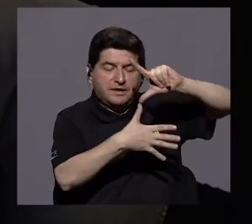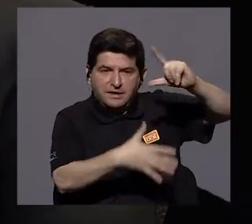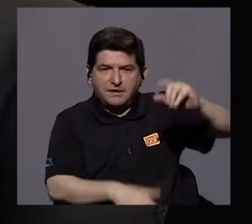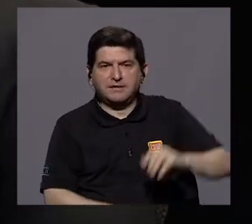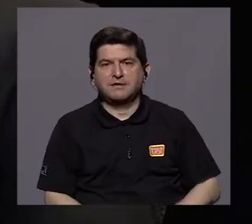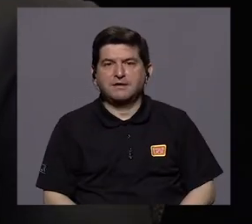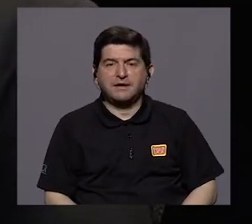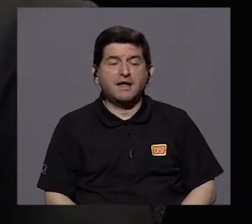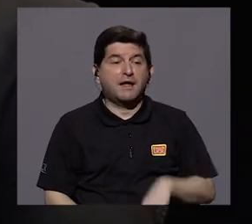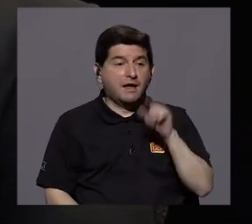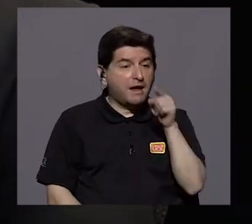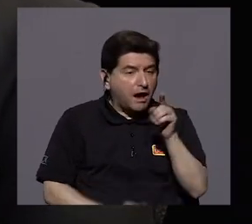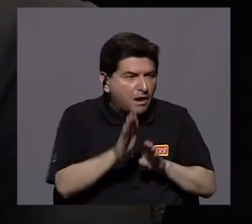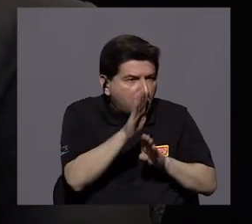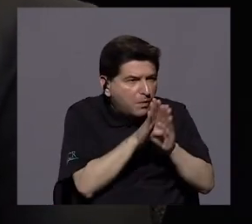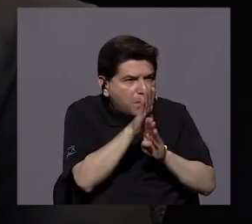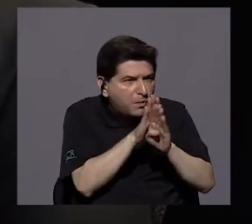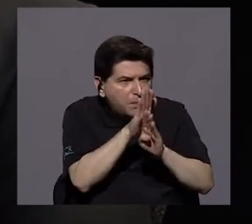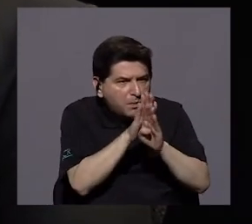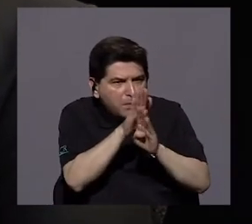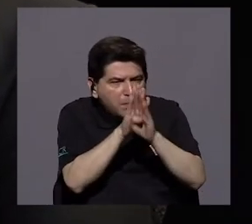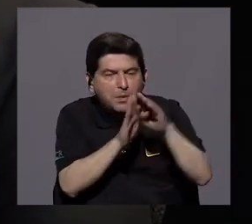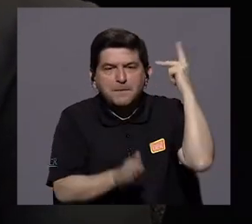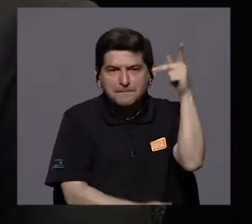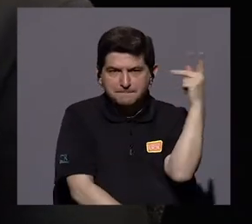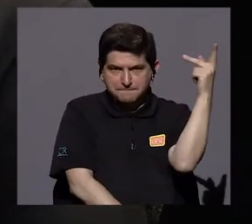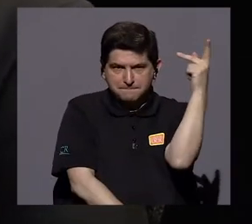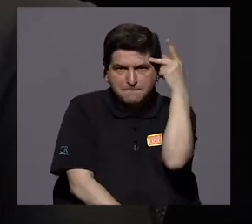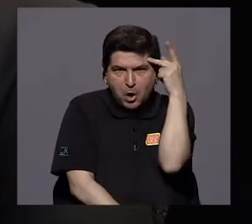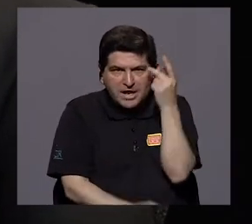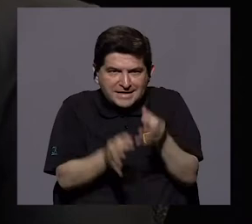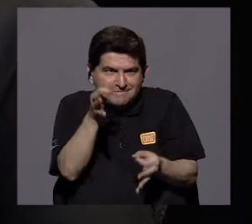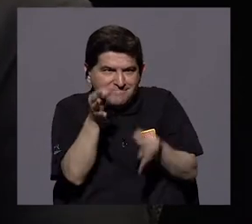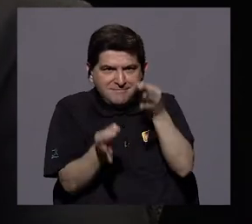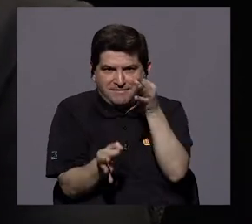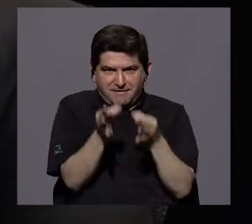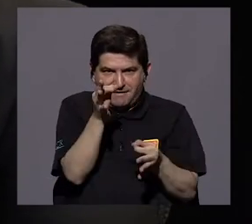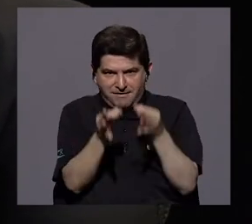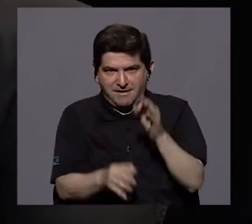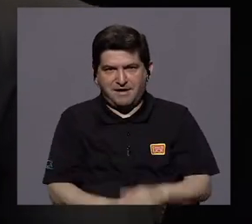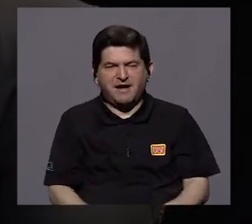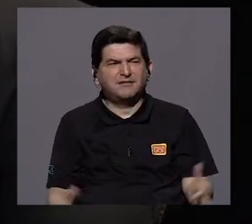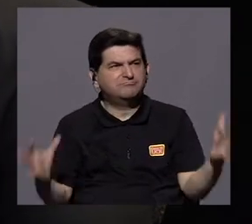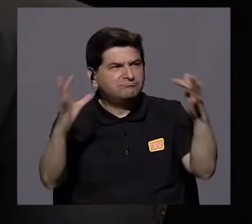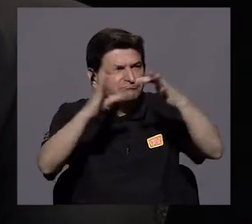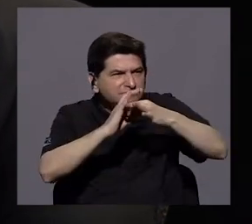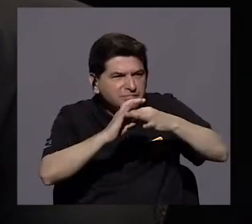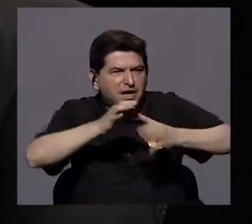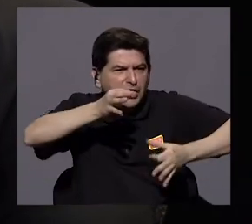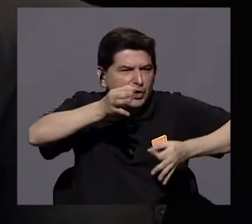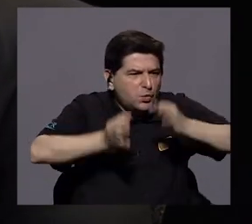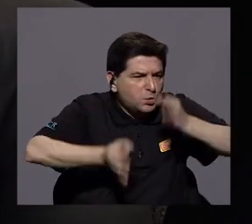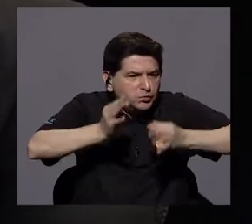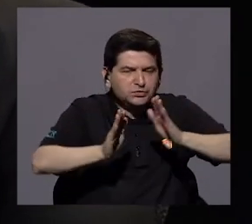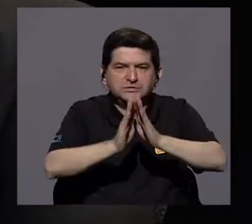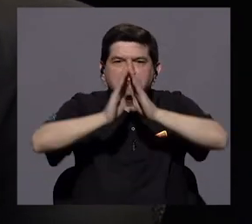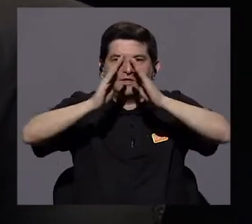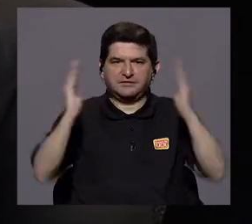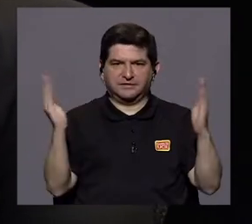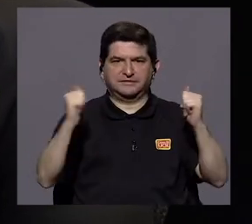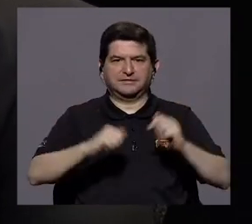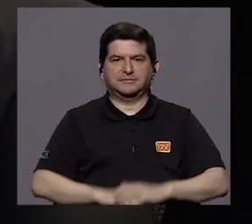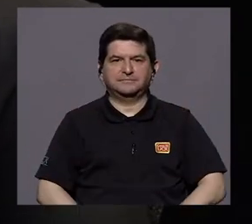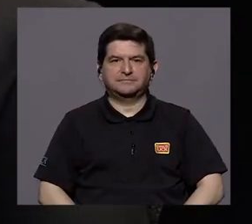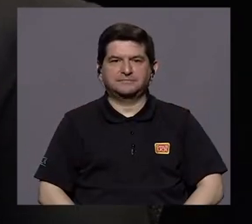América Latina que ha venido desarrollando una política judicial sobre justicia